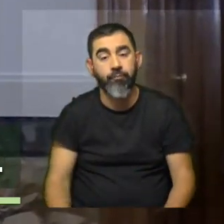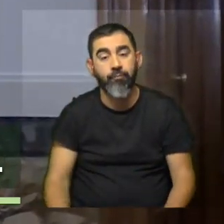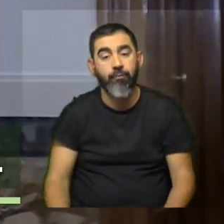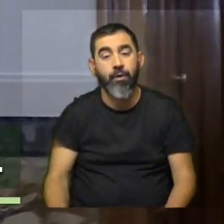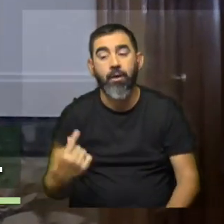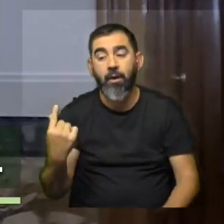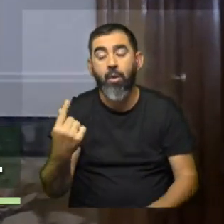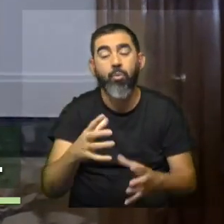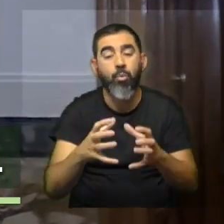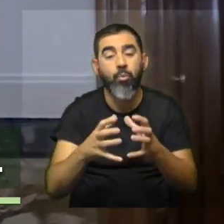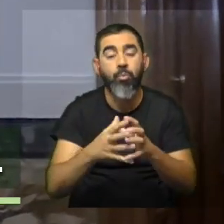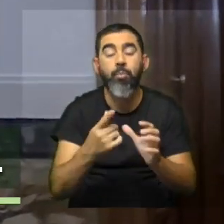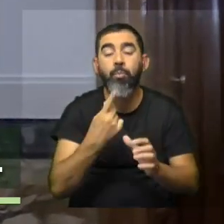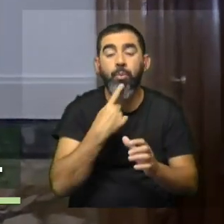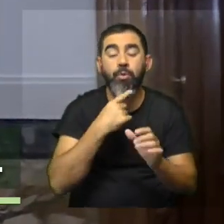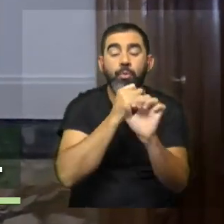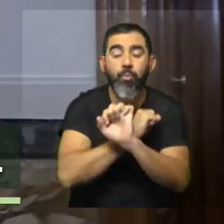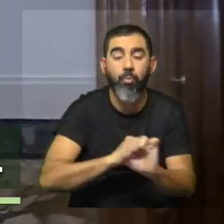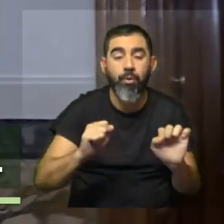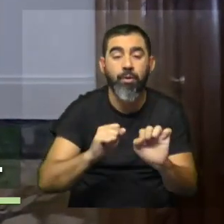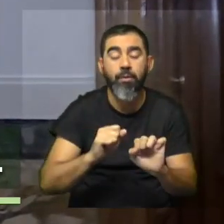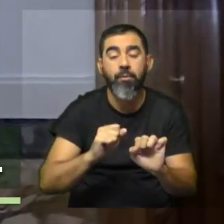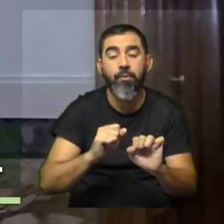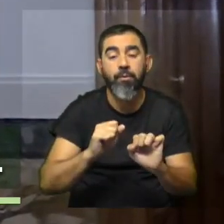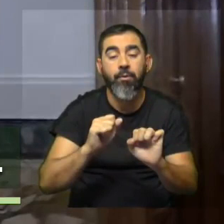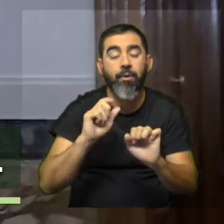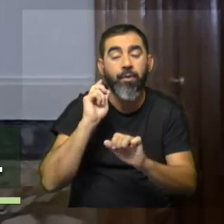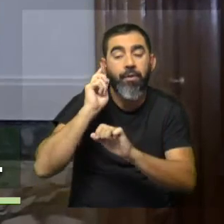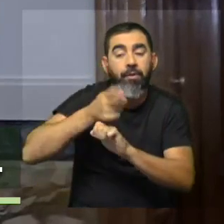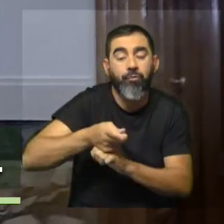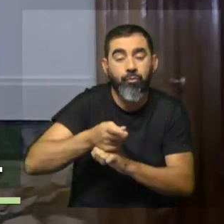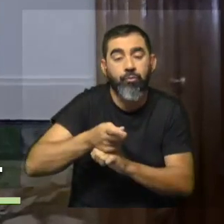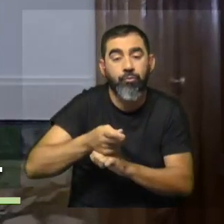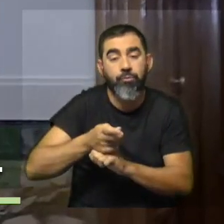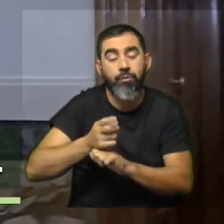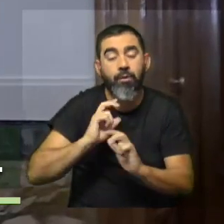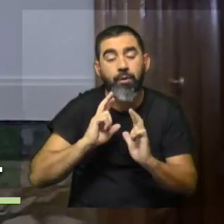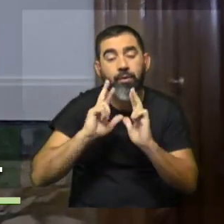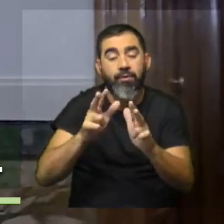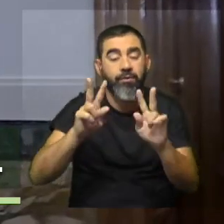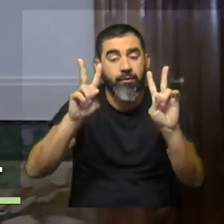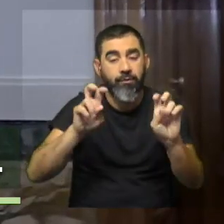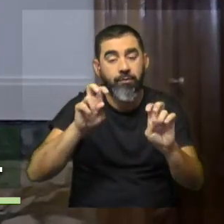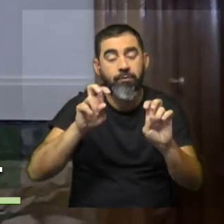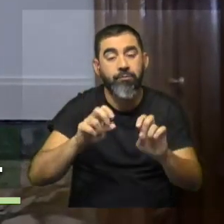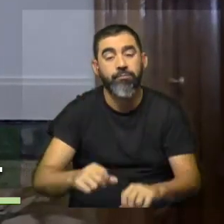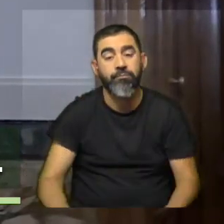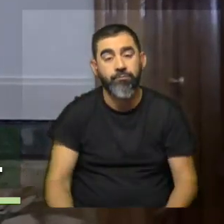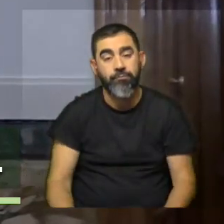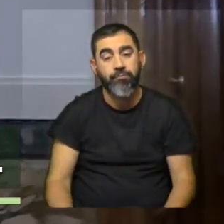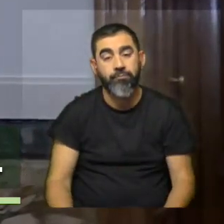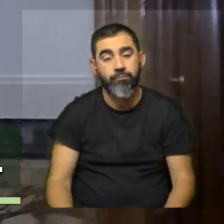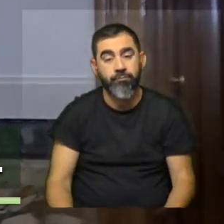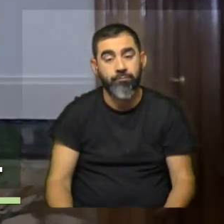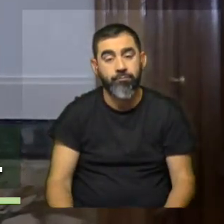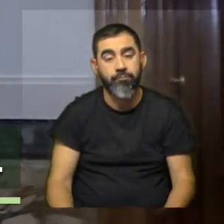partido político pueda emitir al menos una resolución, pueda también manifestarse acerca de este tema. Pero para dialogar acerca de